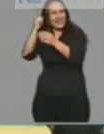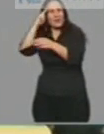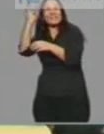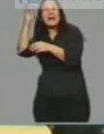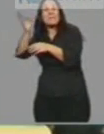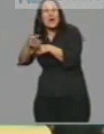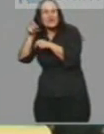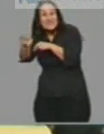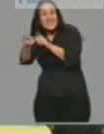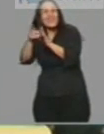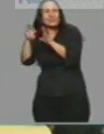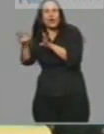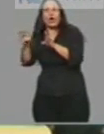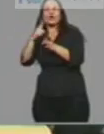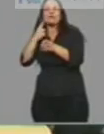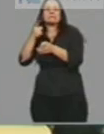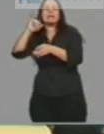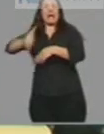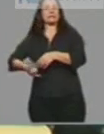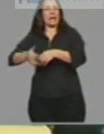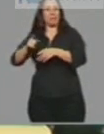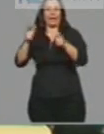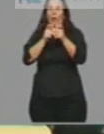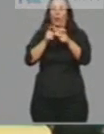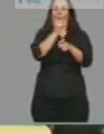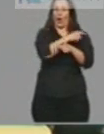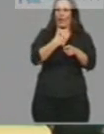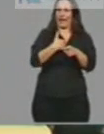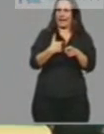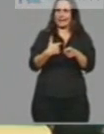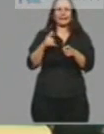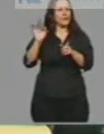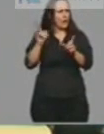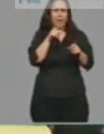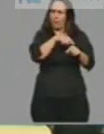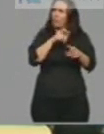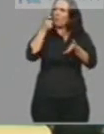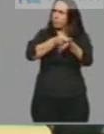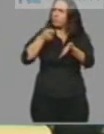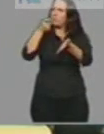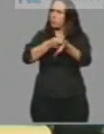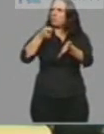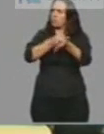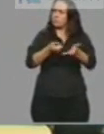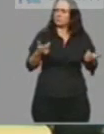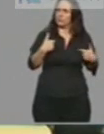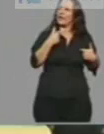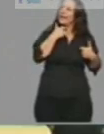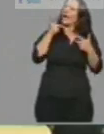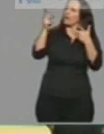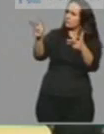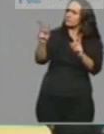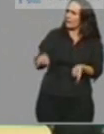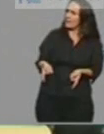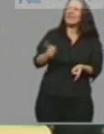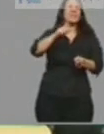aceptó bonos de la Argentina con cupón de crecimiento, que han venido pagando regularmente, dirigirme también al resto